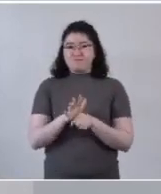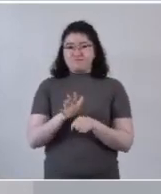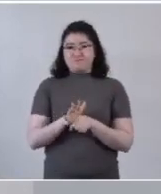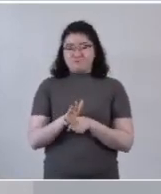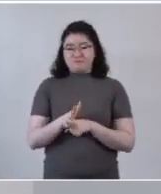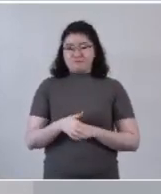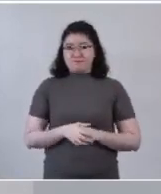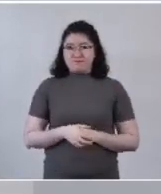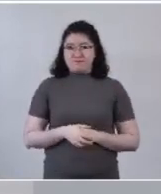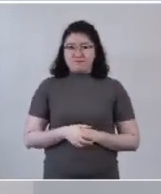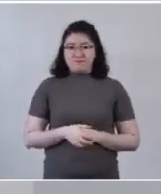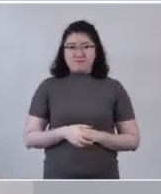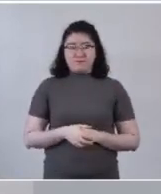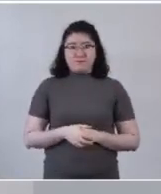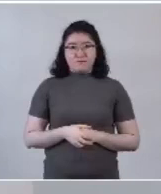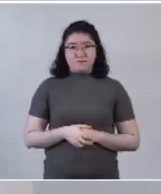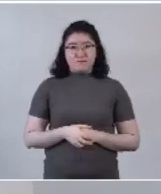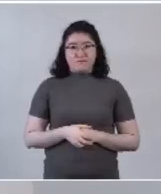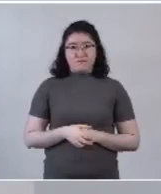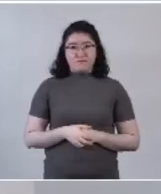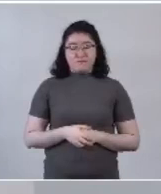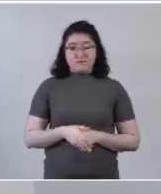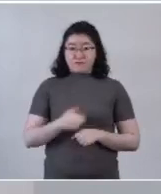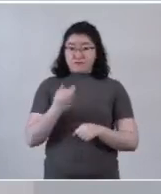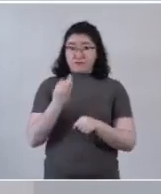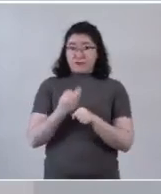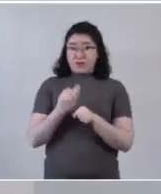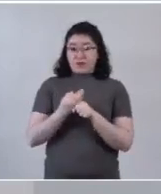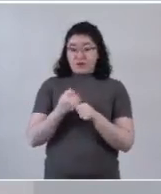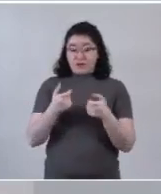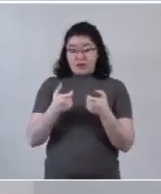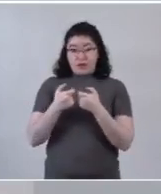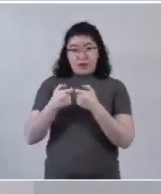¿cómo operará el semáforo económico?